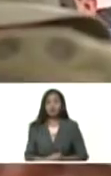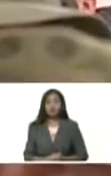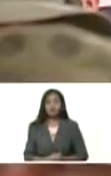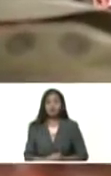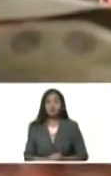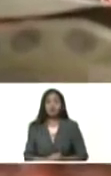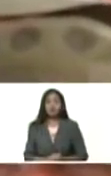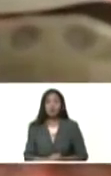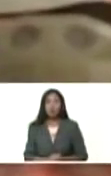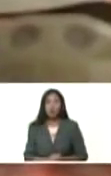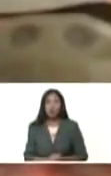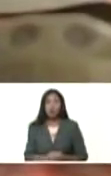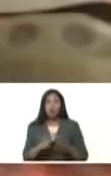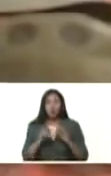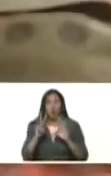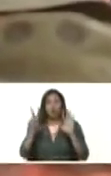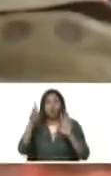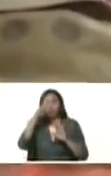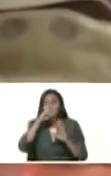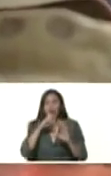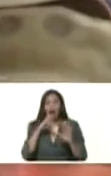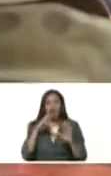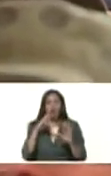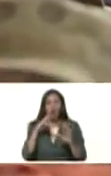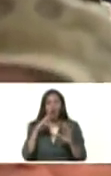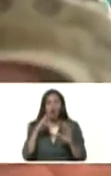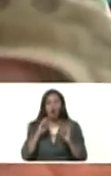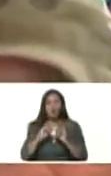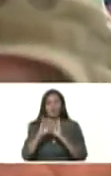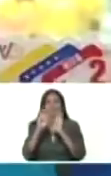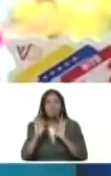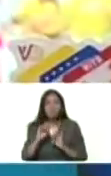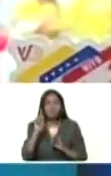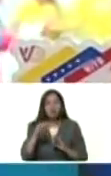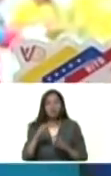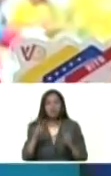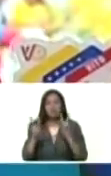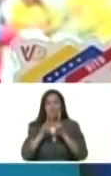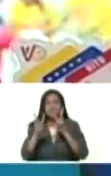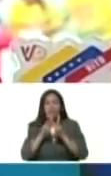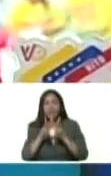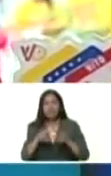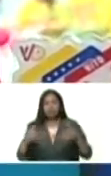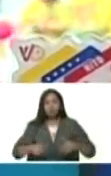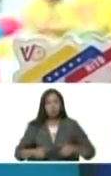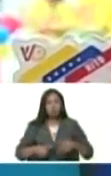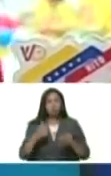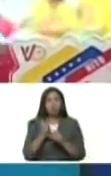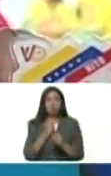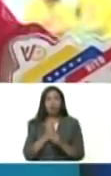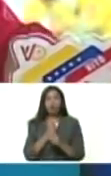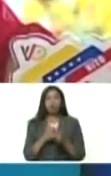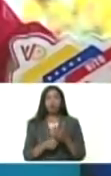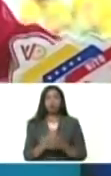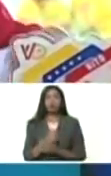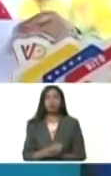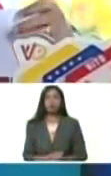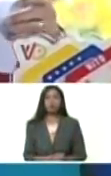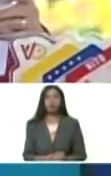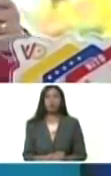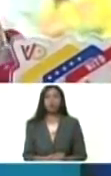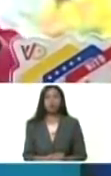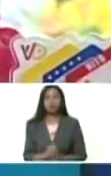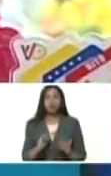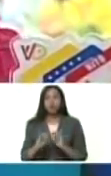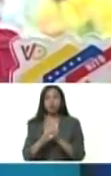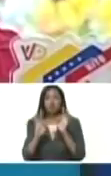Durante todos estos 7 años de la gran misión Vivienda Venezuela, perseverancia, trabajo. ¿No? Por eso